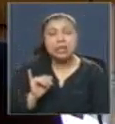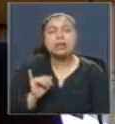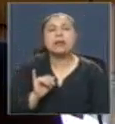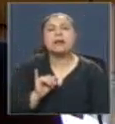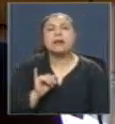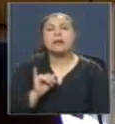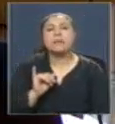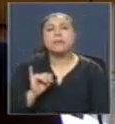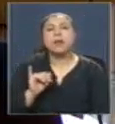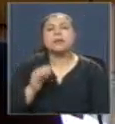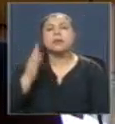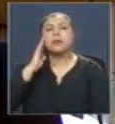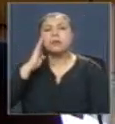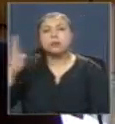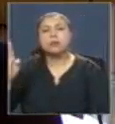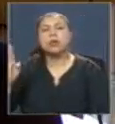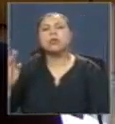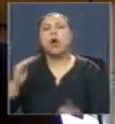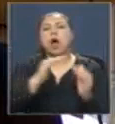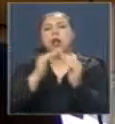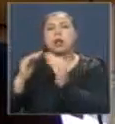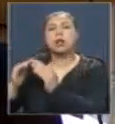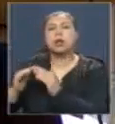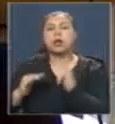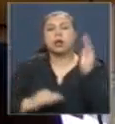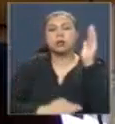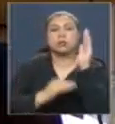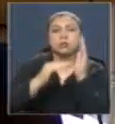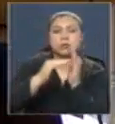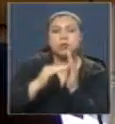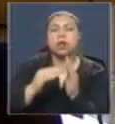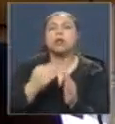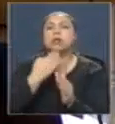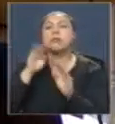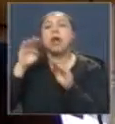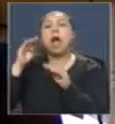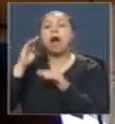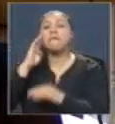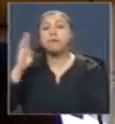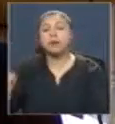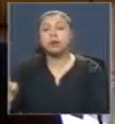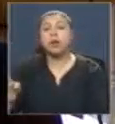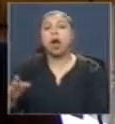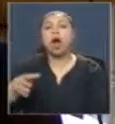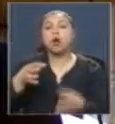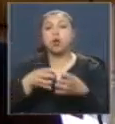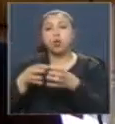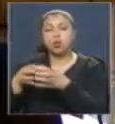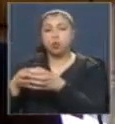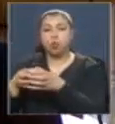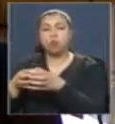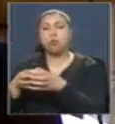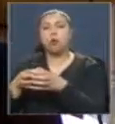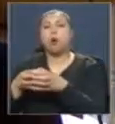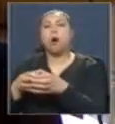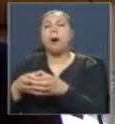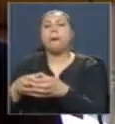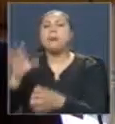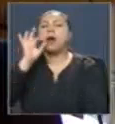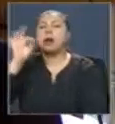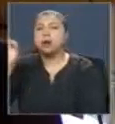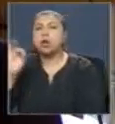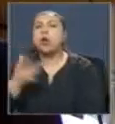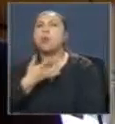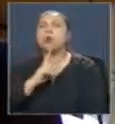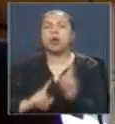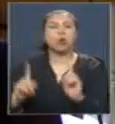de las inmobiliarias y también a los sectores sociales más acomodados, porque no cualquiera puede comprar esas viviendas que